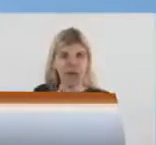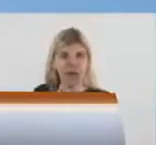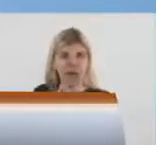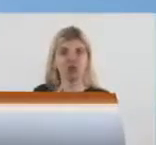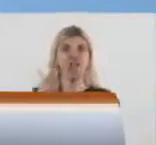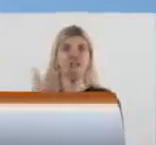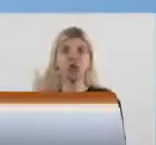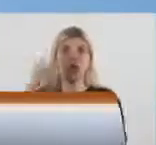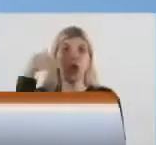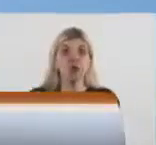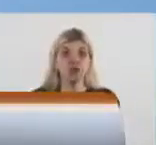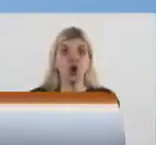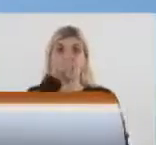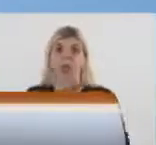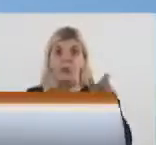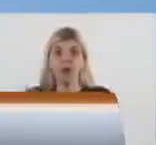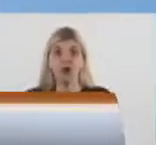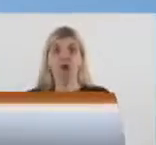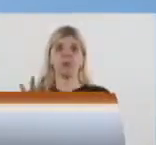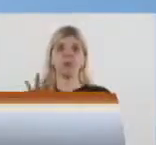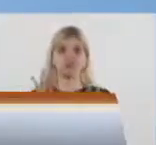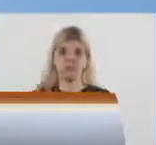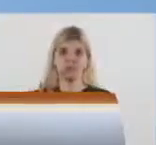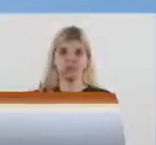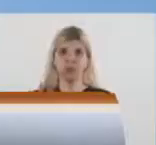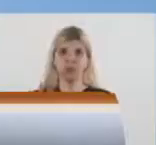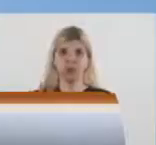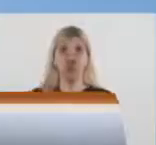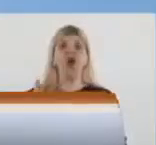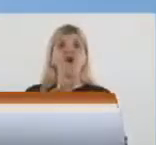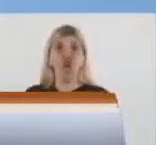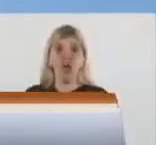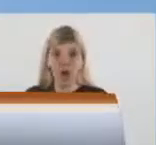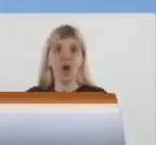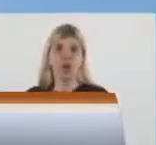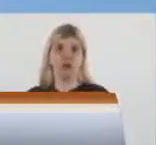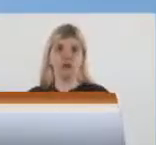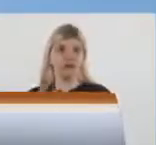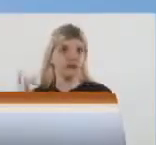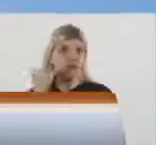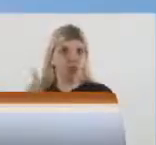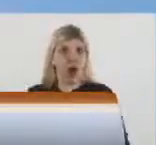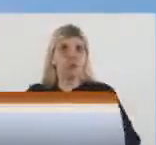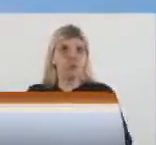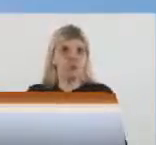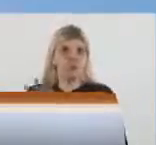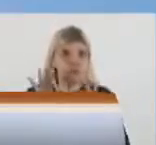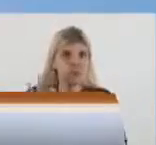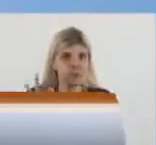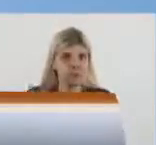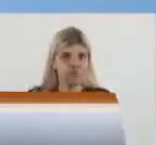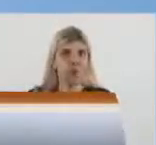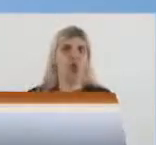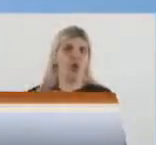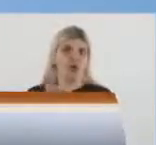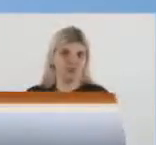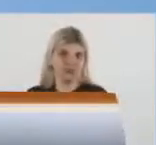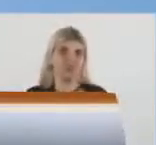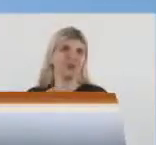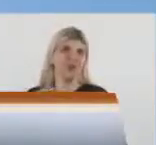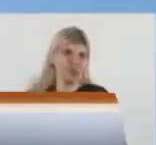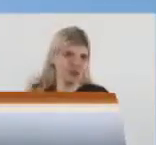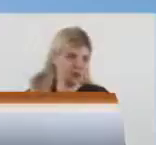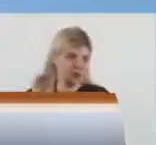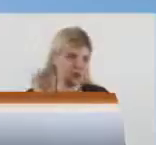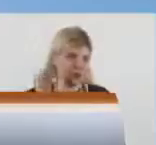5 millones de personas y que en febrero se completara el resto de las dosis necesarias